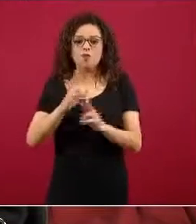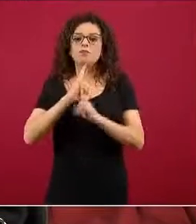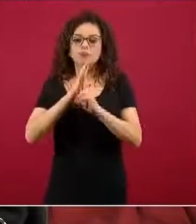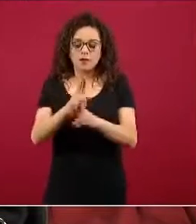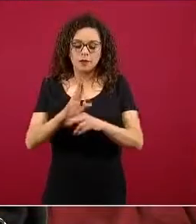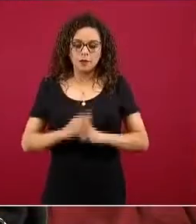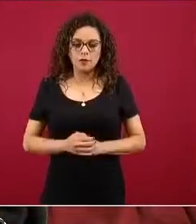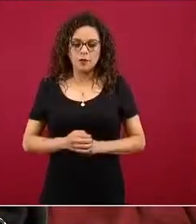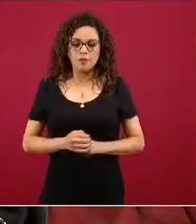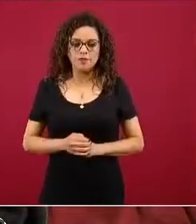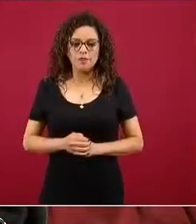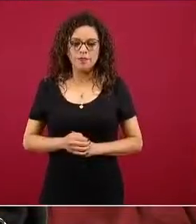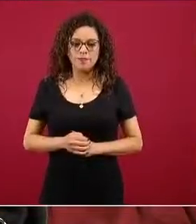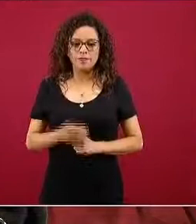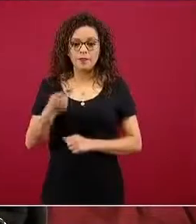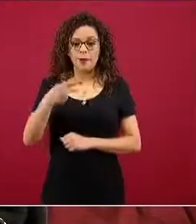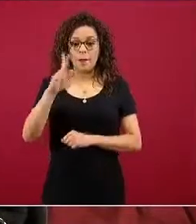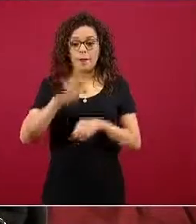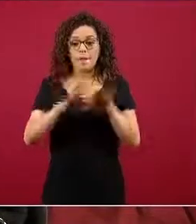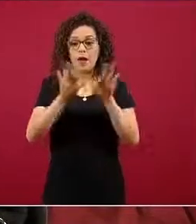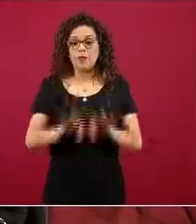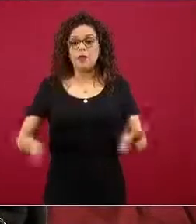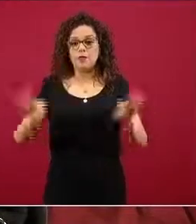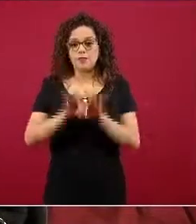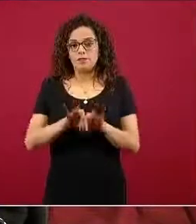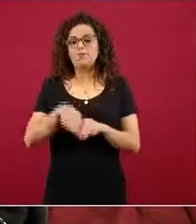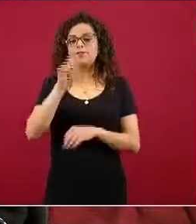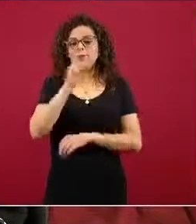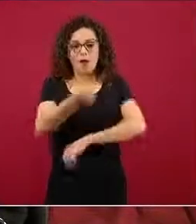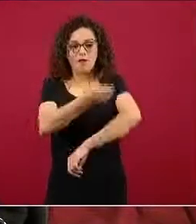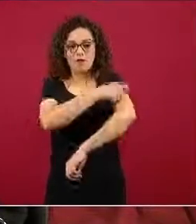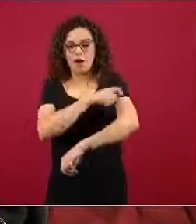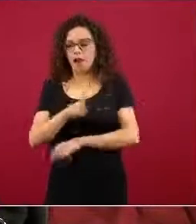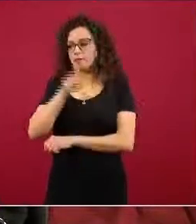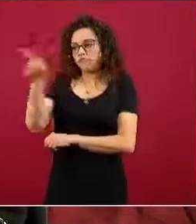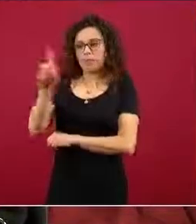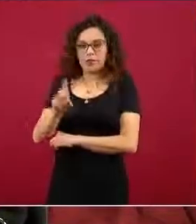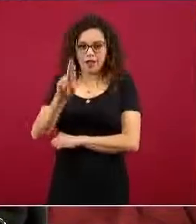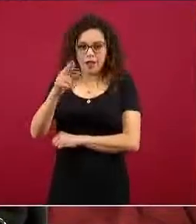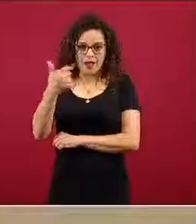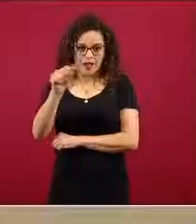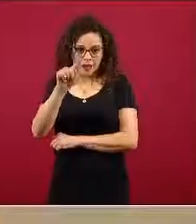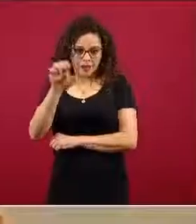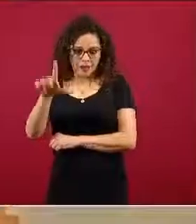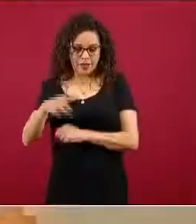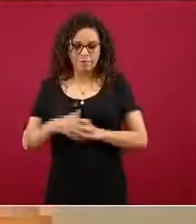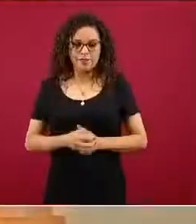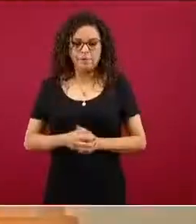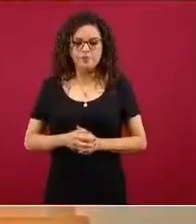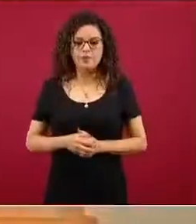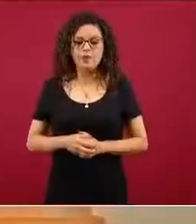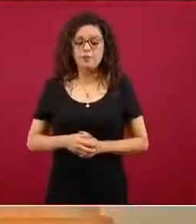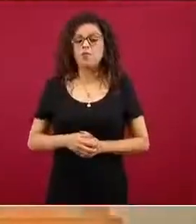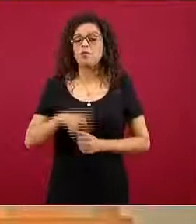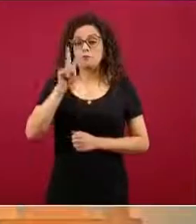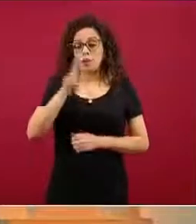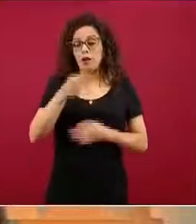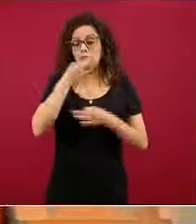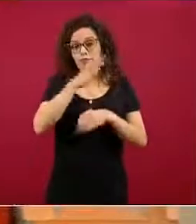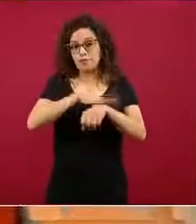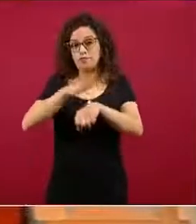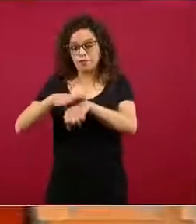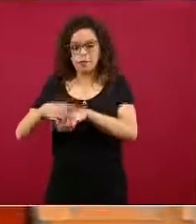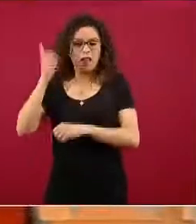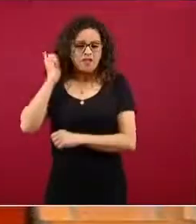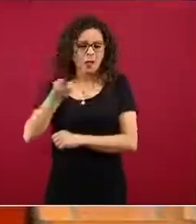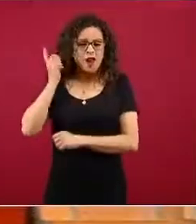el componente de vacunación. Uno, que ya lo hemos repetido todos los días, pero creo que es importante, y es importante el reconocer, porque